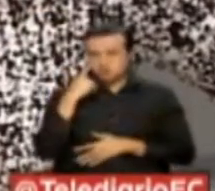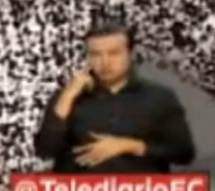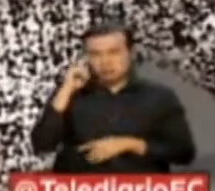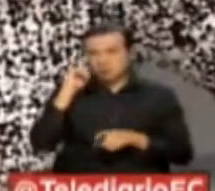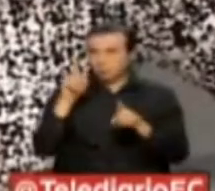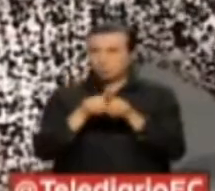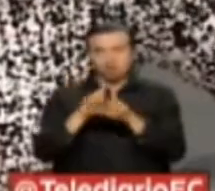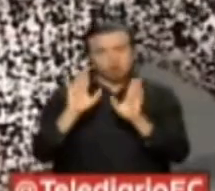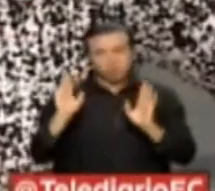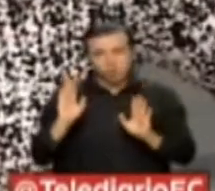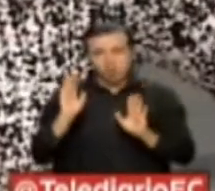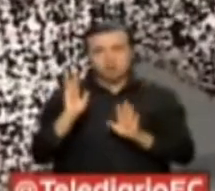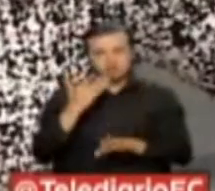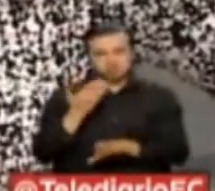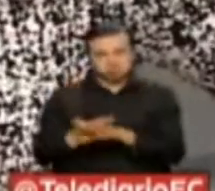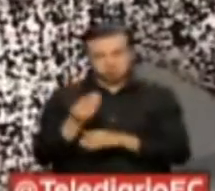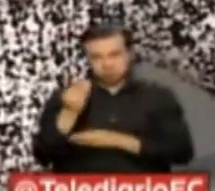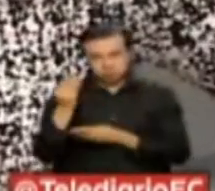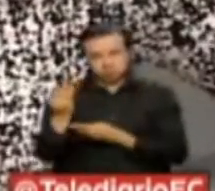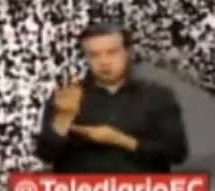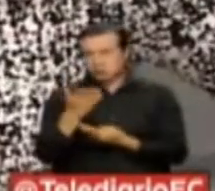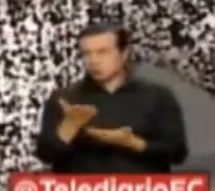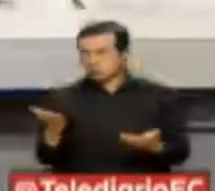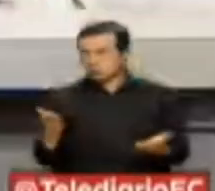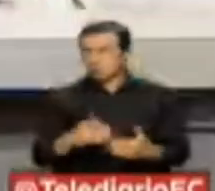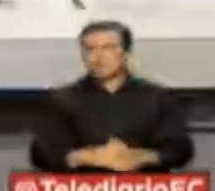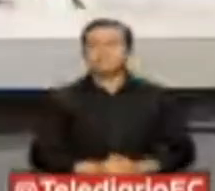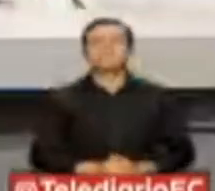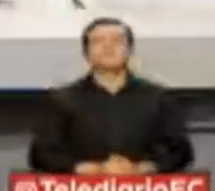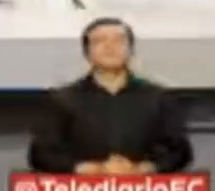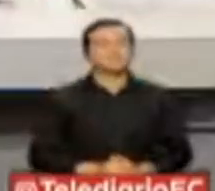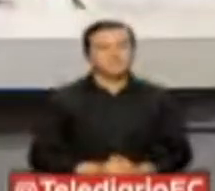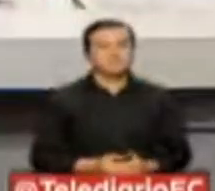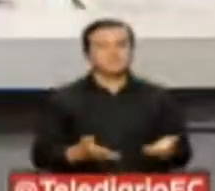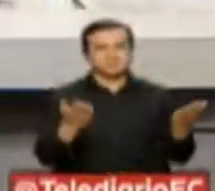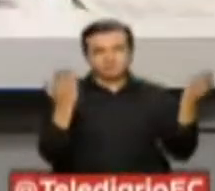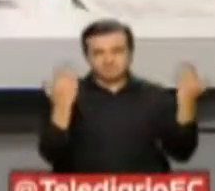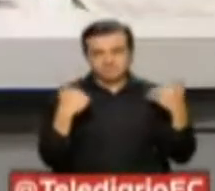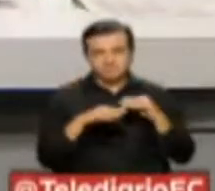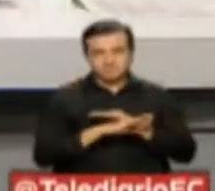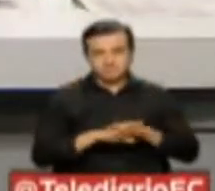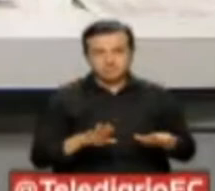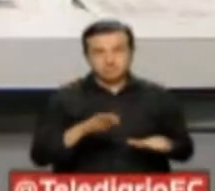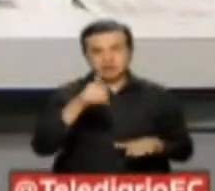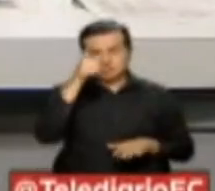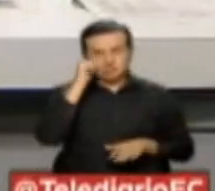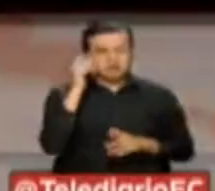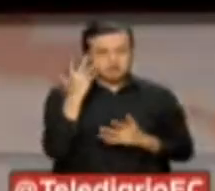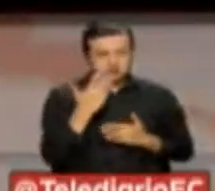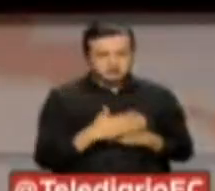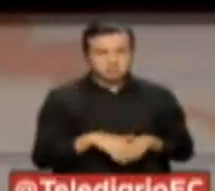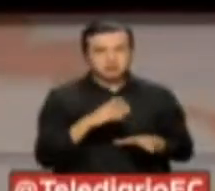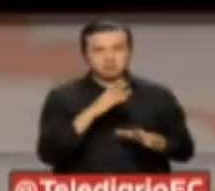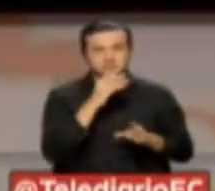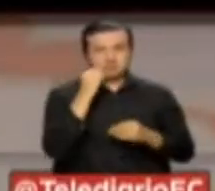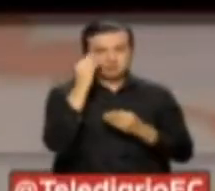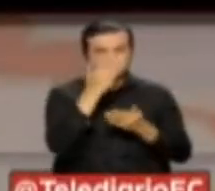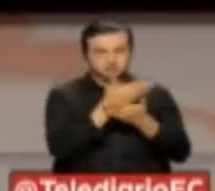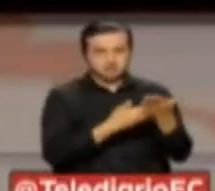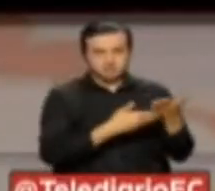impugnaciones respectivas a la resolución que ustedes emitieron si han terminado de hasta el día de ayer y entregaron las